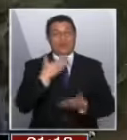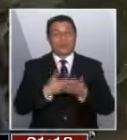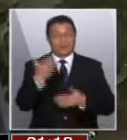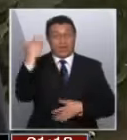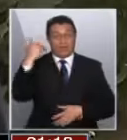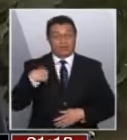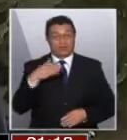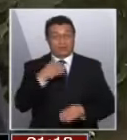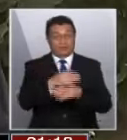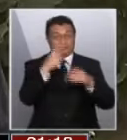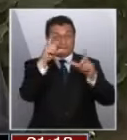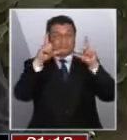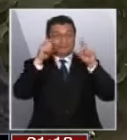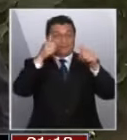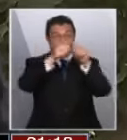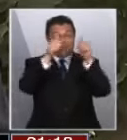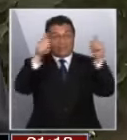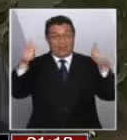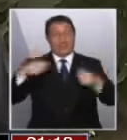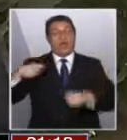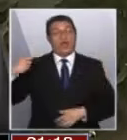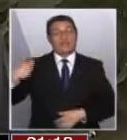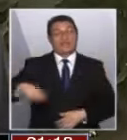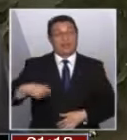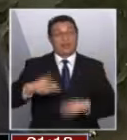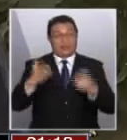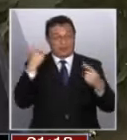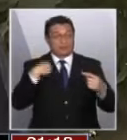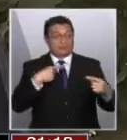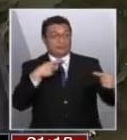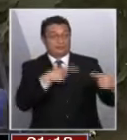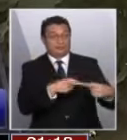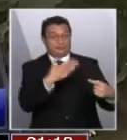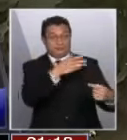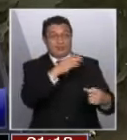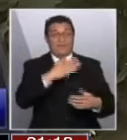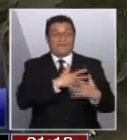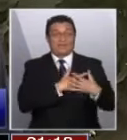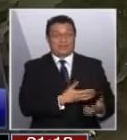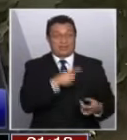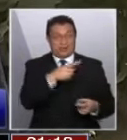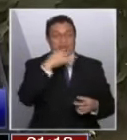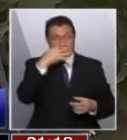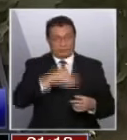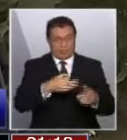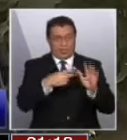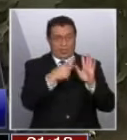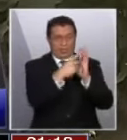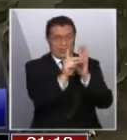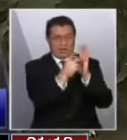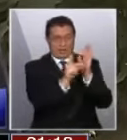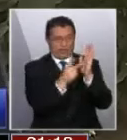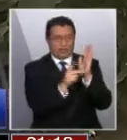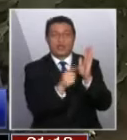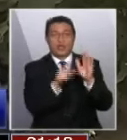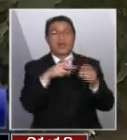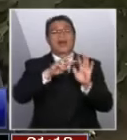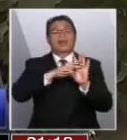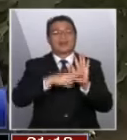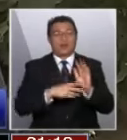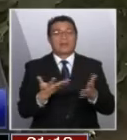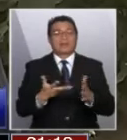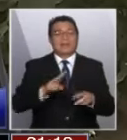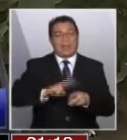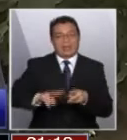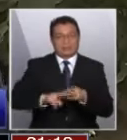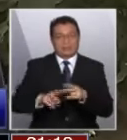senador siempre dije que la candidata de la época Michel bachel había hecho un diagnóstico real de las reformas que había que hacer